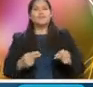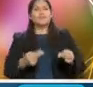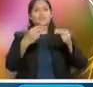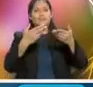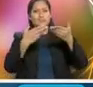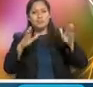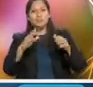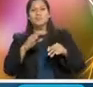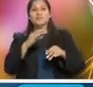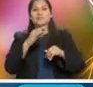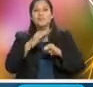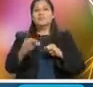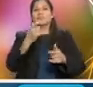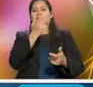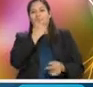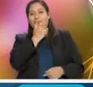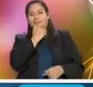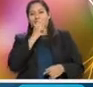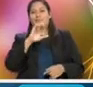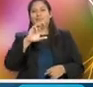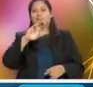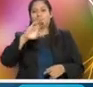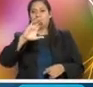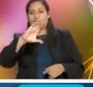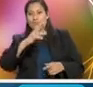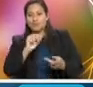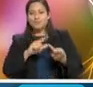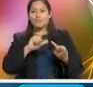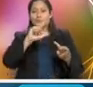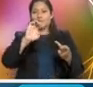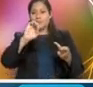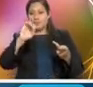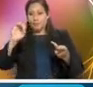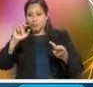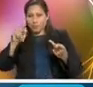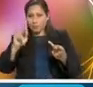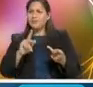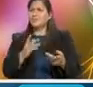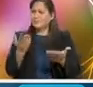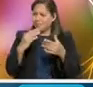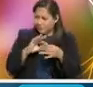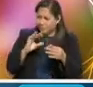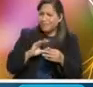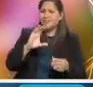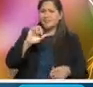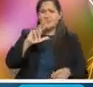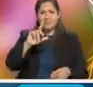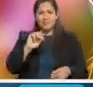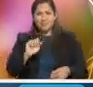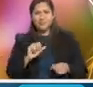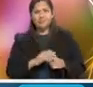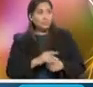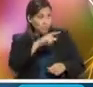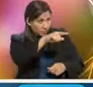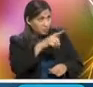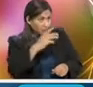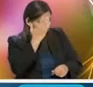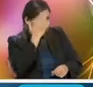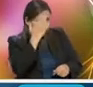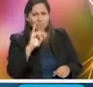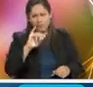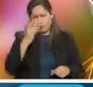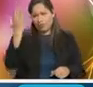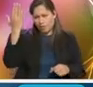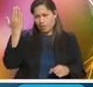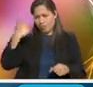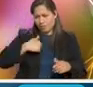como La Última Carcajada de la Cumbancha. El look. El look. Cuéntanos, Carlos, cuéntanos, por favor. ¿A ¿Tú dónde ibas ahí, íbamos? Juan? Sí, en varias